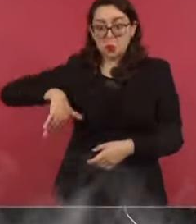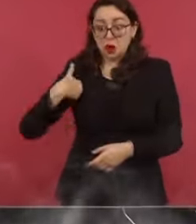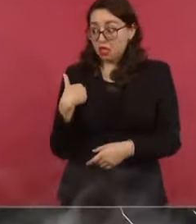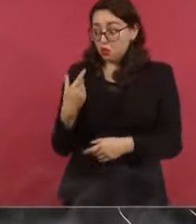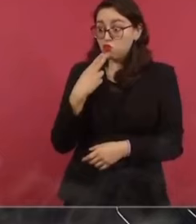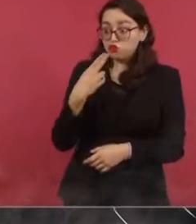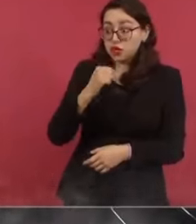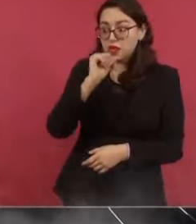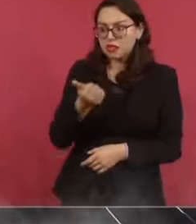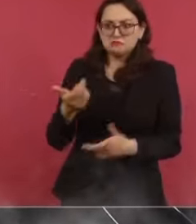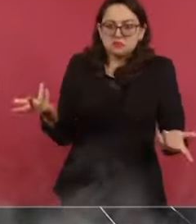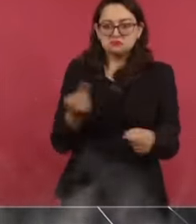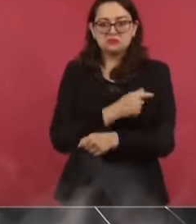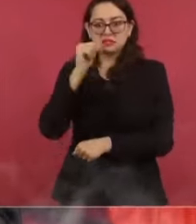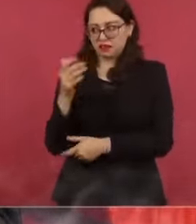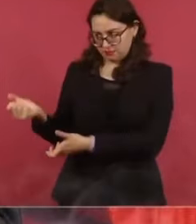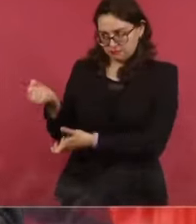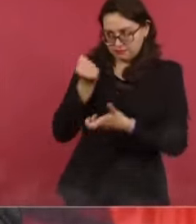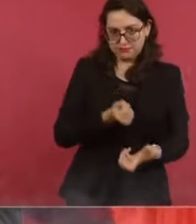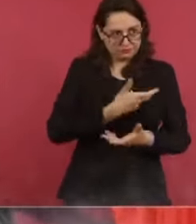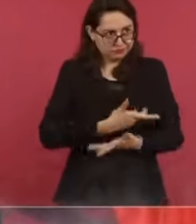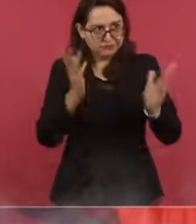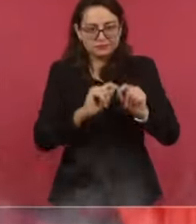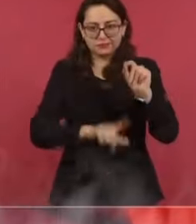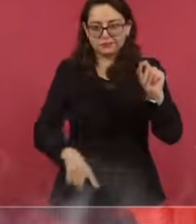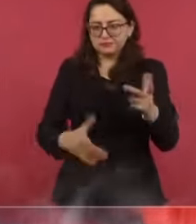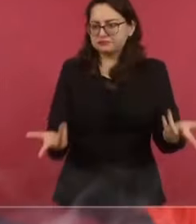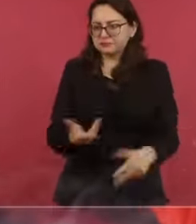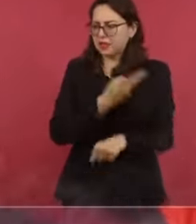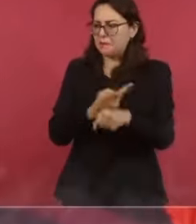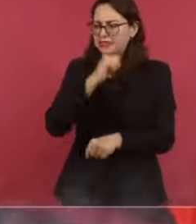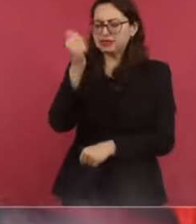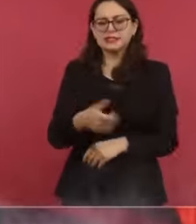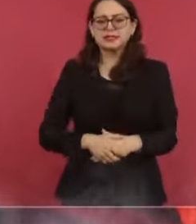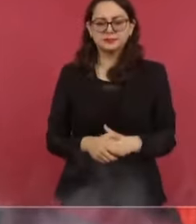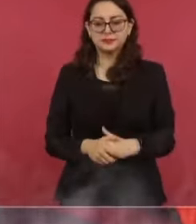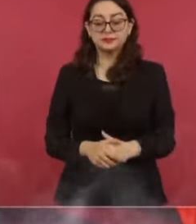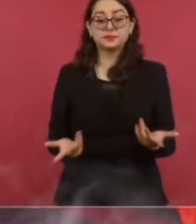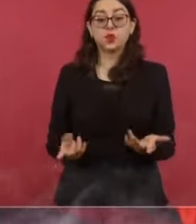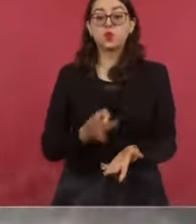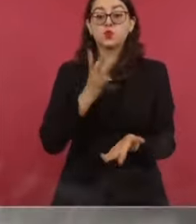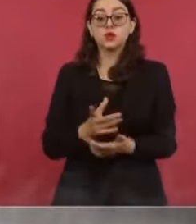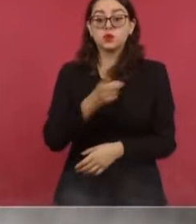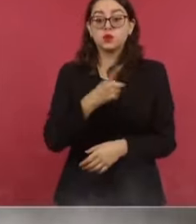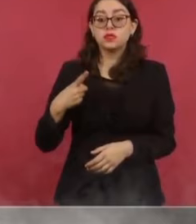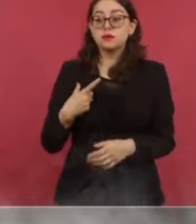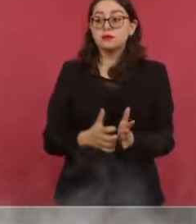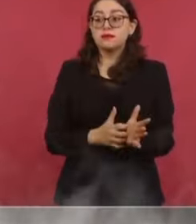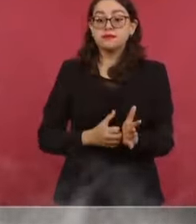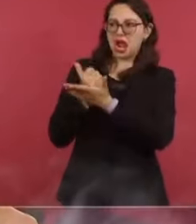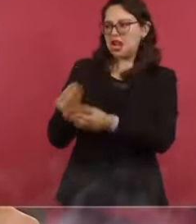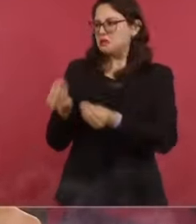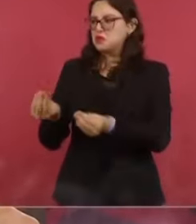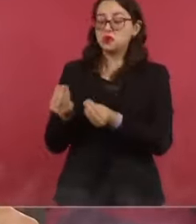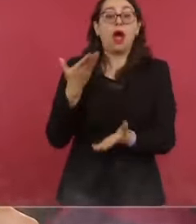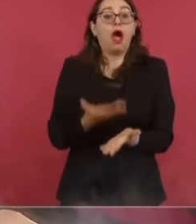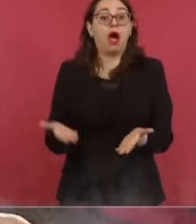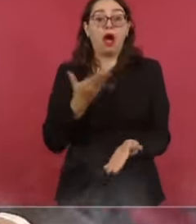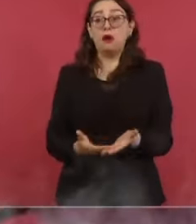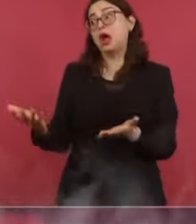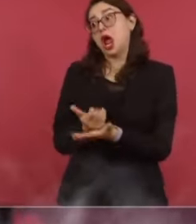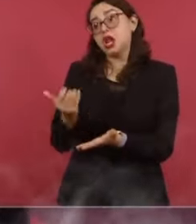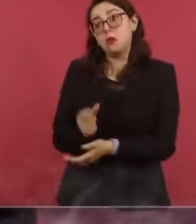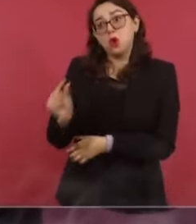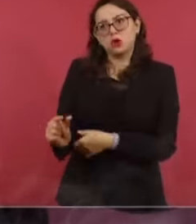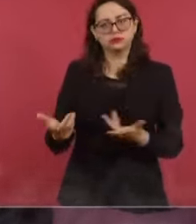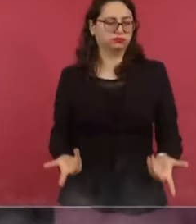los trabajadores, lo dije ayer. Es actuar con apego al principio de la austeridad republicana. Bueno, pero para tu